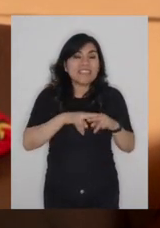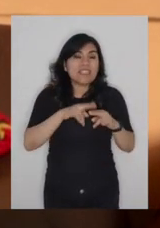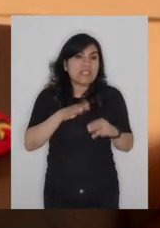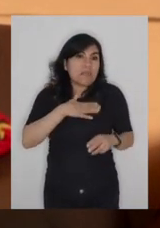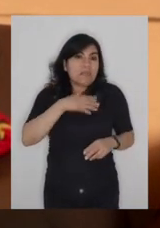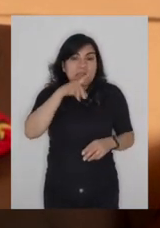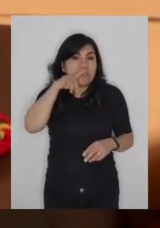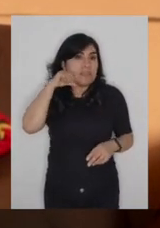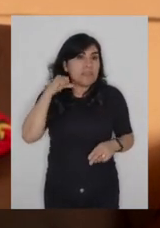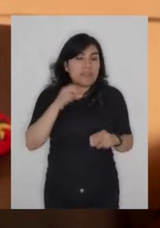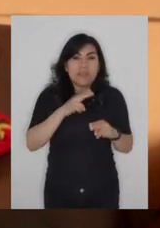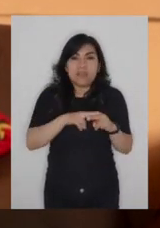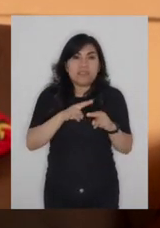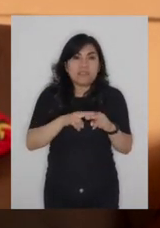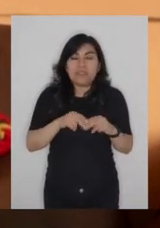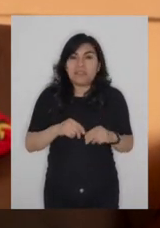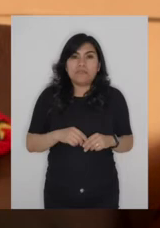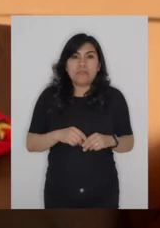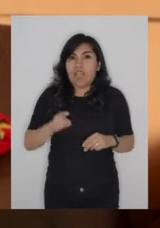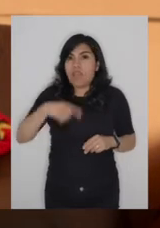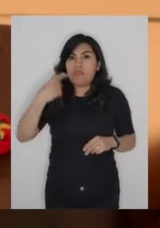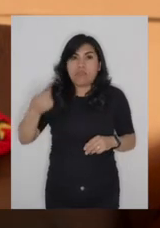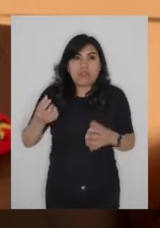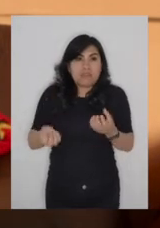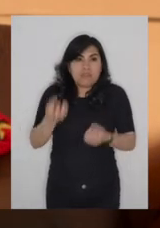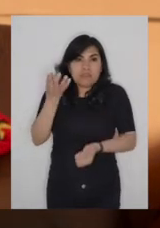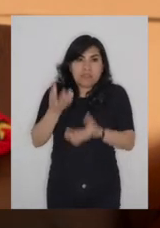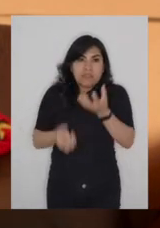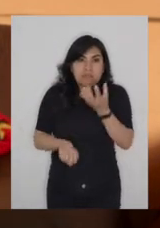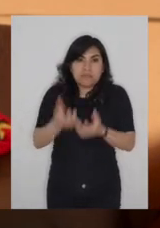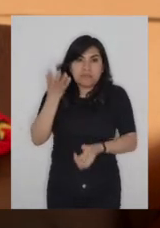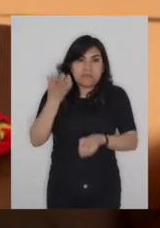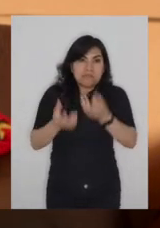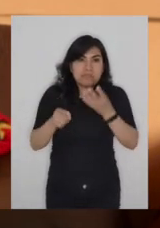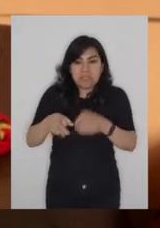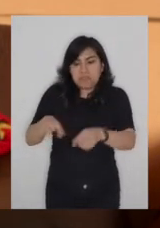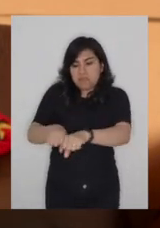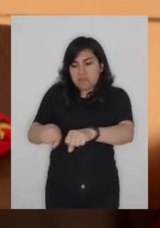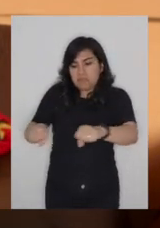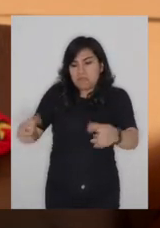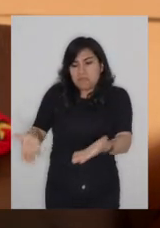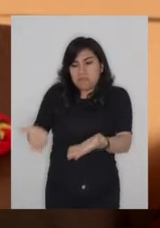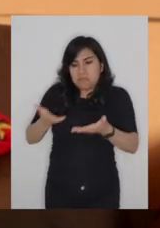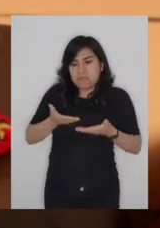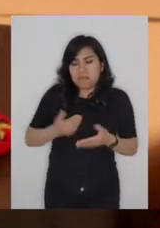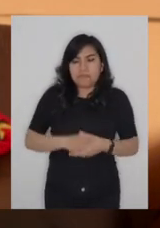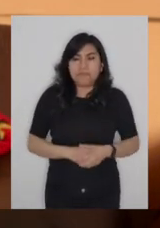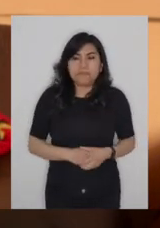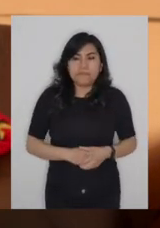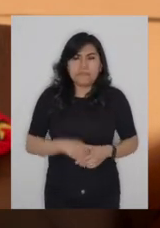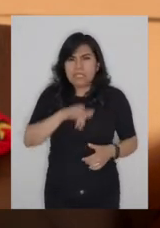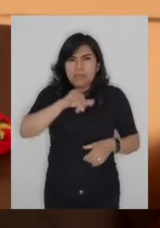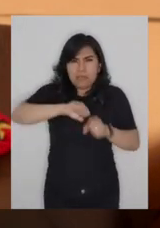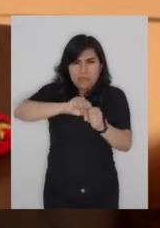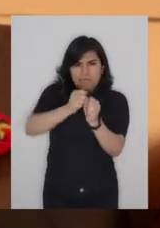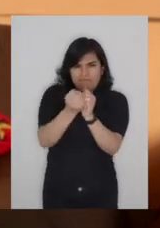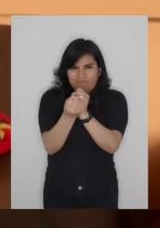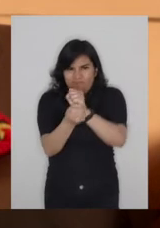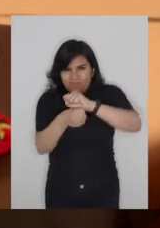hacía, lo veía yo ella. Hacía fuego y ahí le pasaba. Después lo torcía bien.